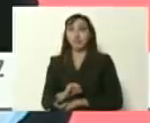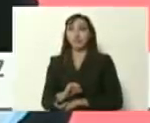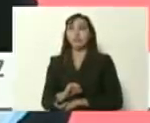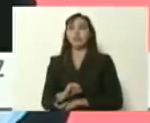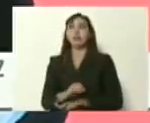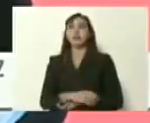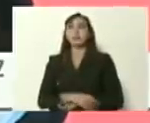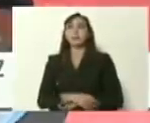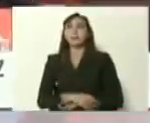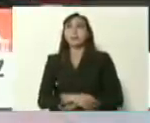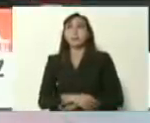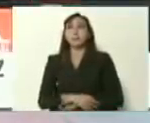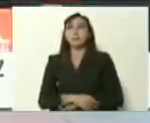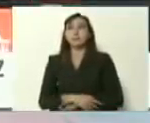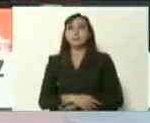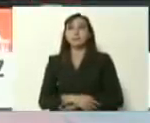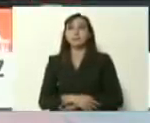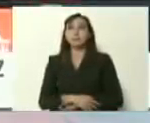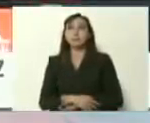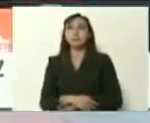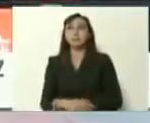Chávez.